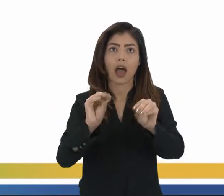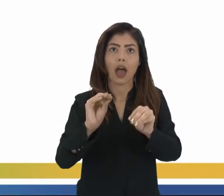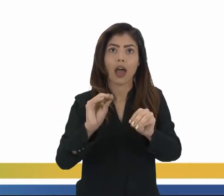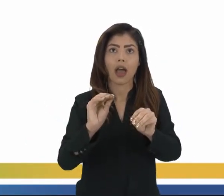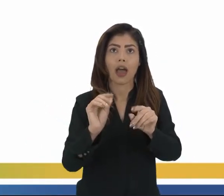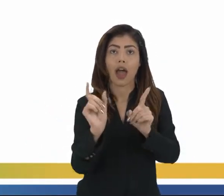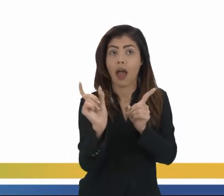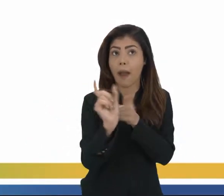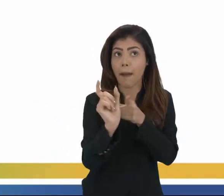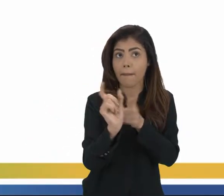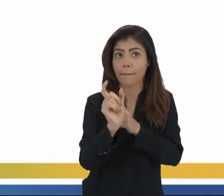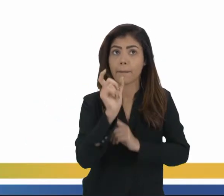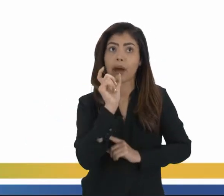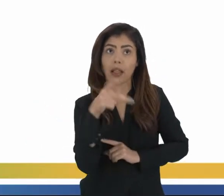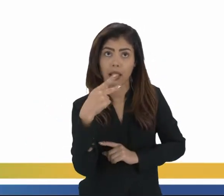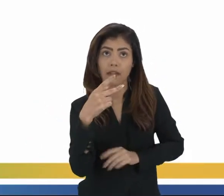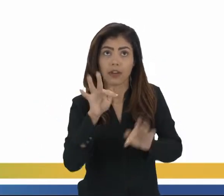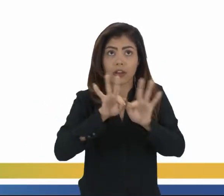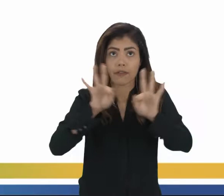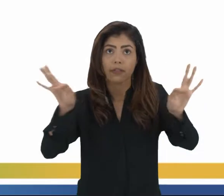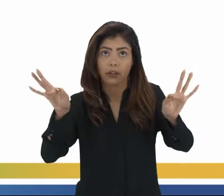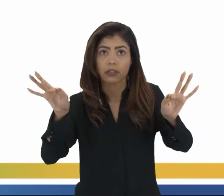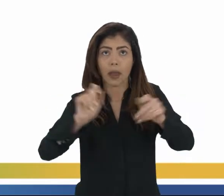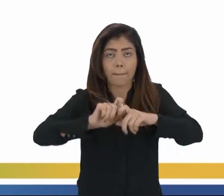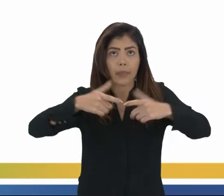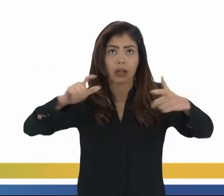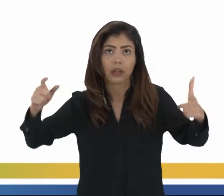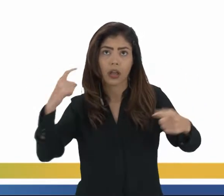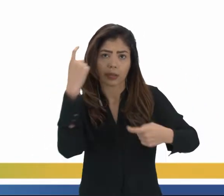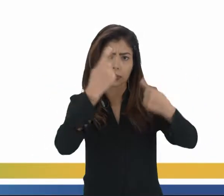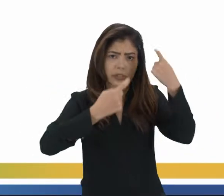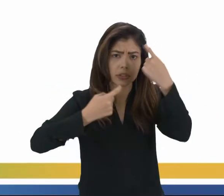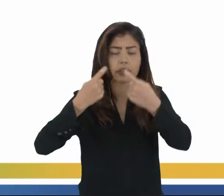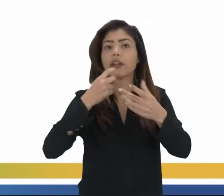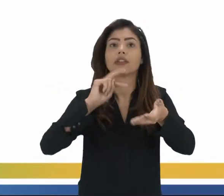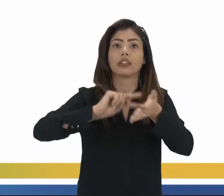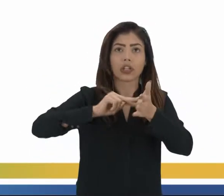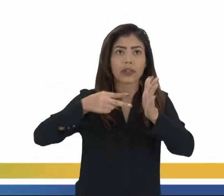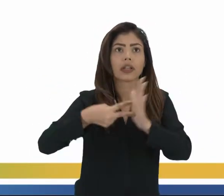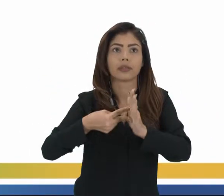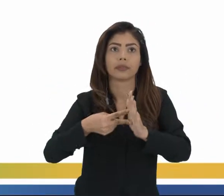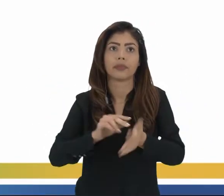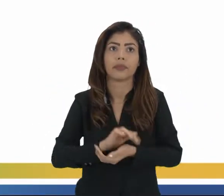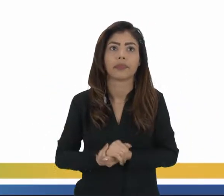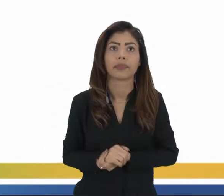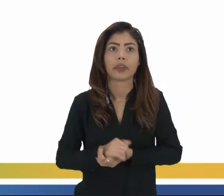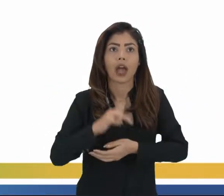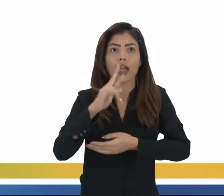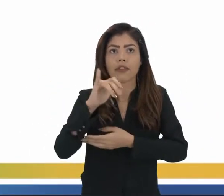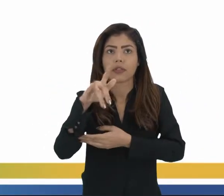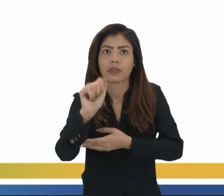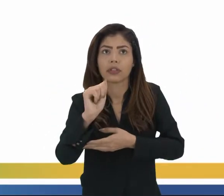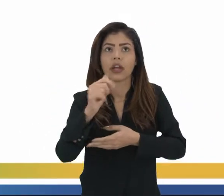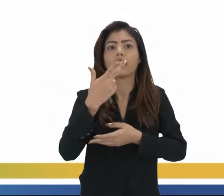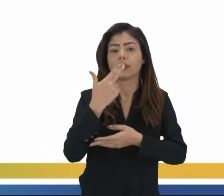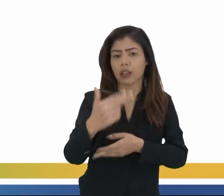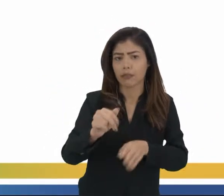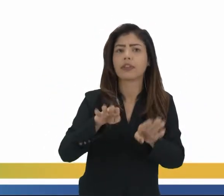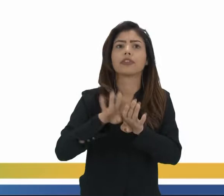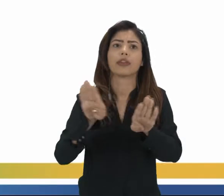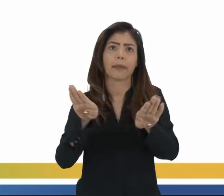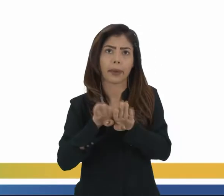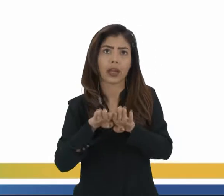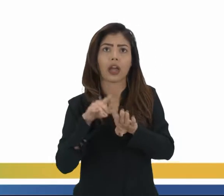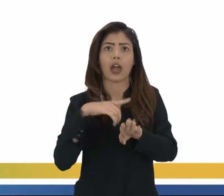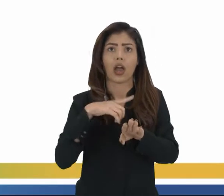las palabras o frases de mayor expresividad y significado. Las figuras de lenguaje